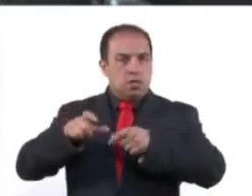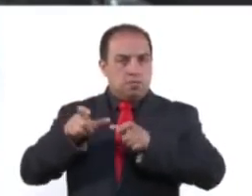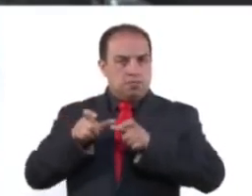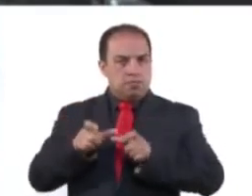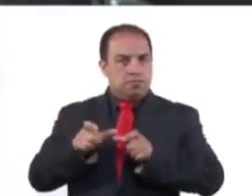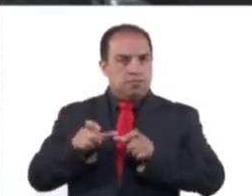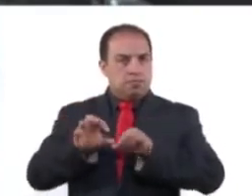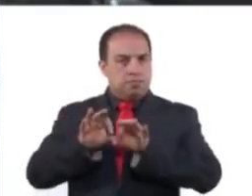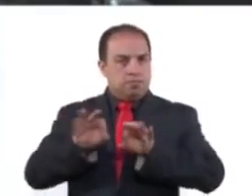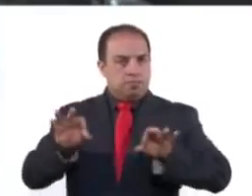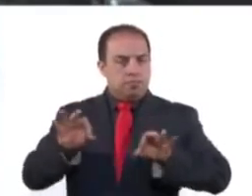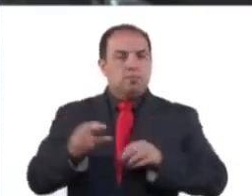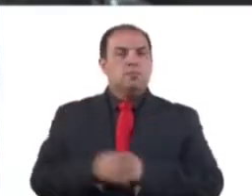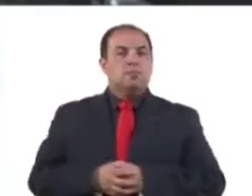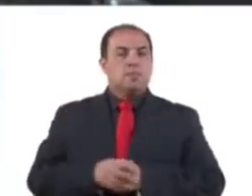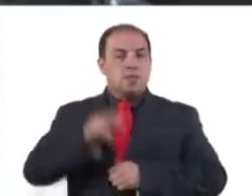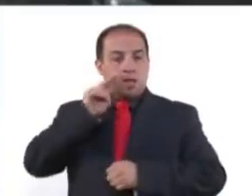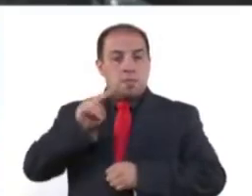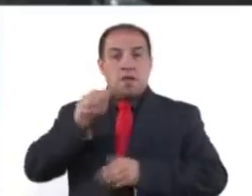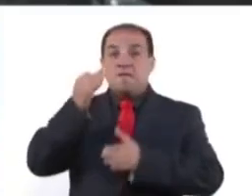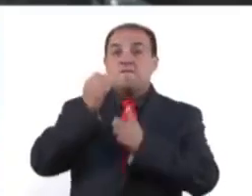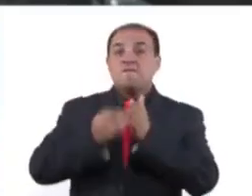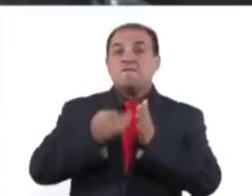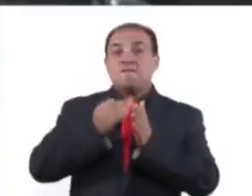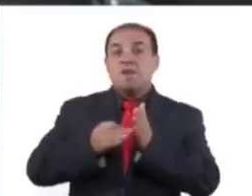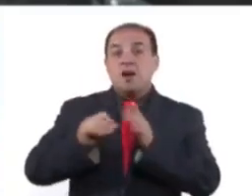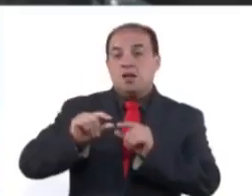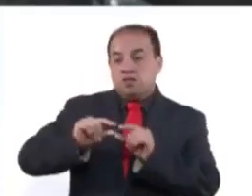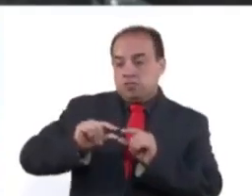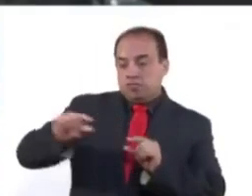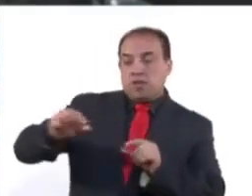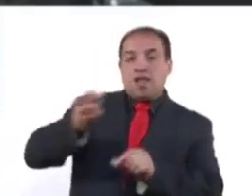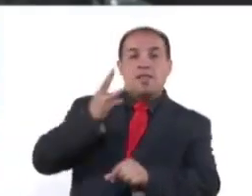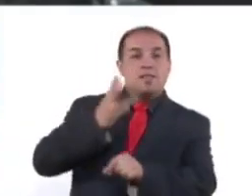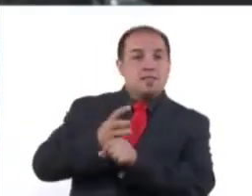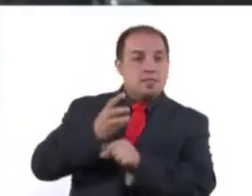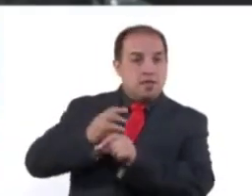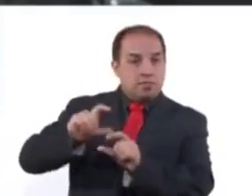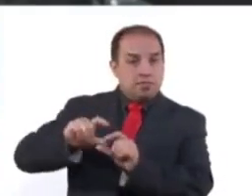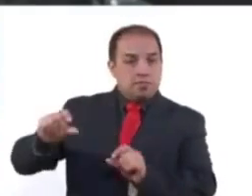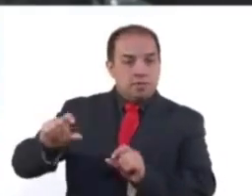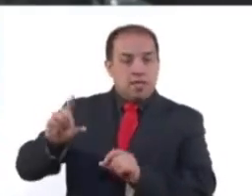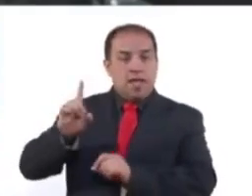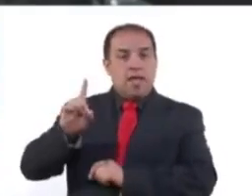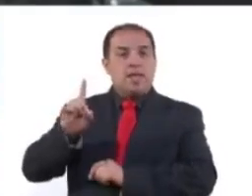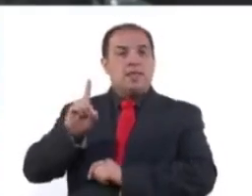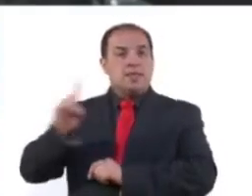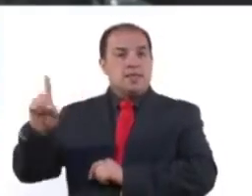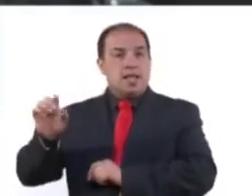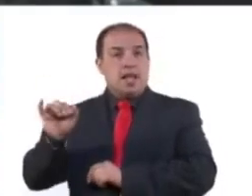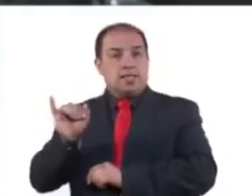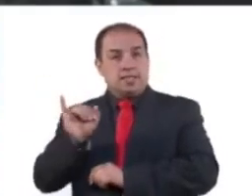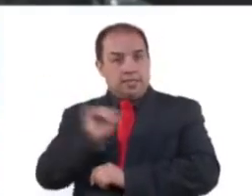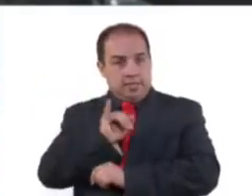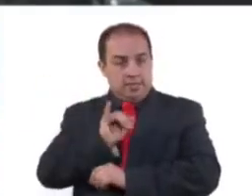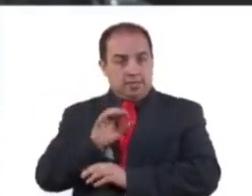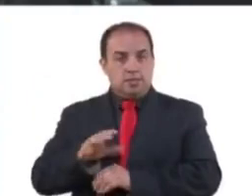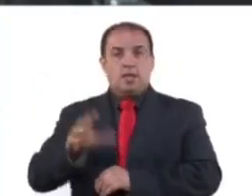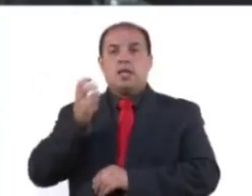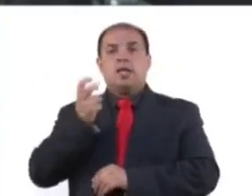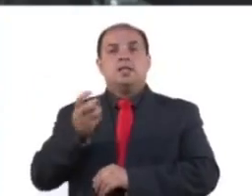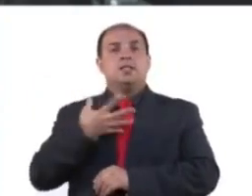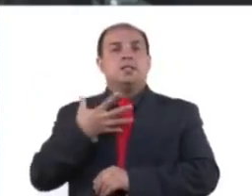plástico. Y se ve el hueco donde debería ir el tercer cable de derecha a izquierda. Esos van